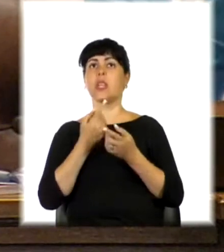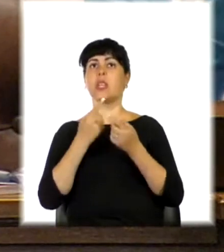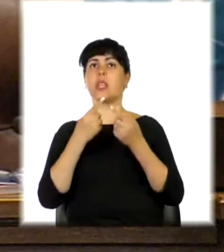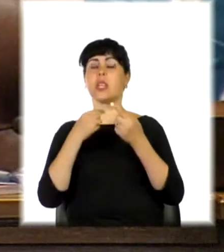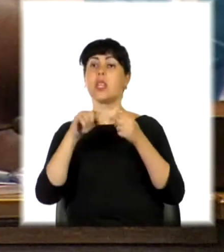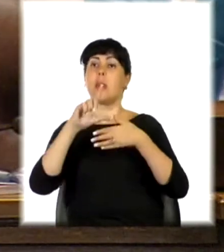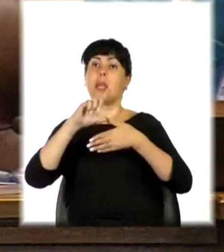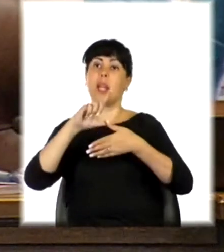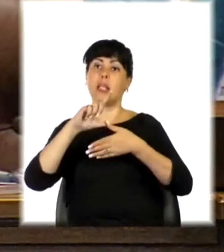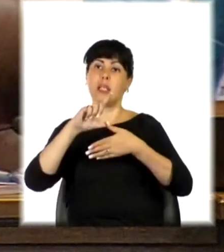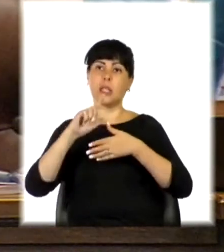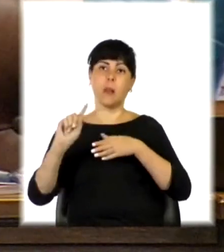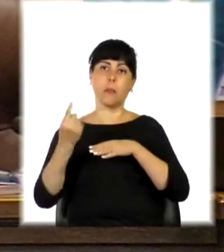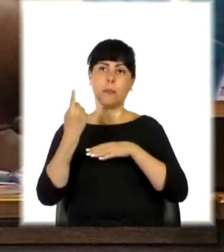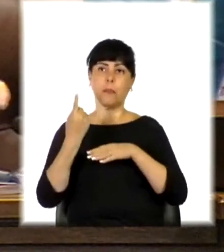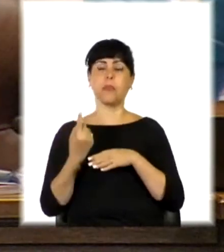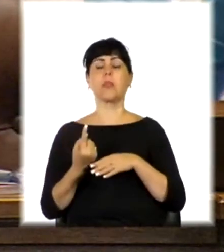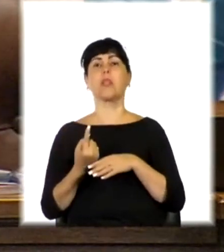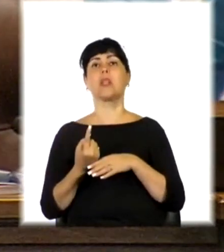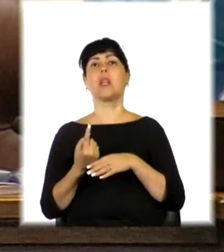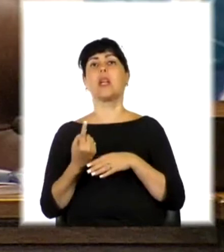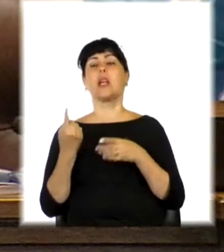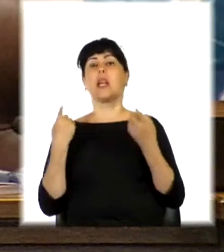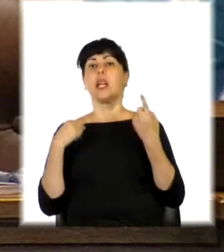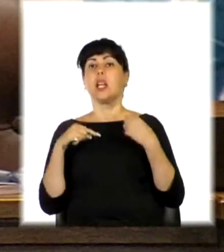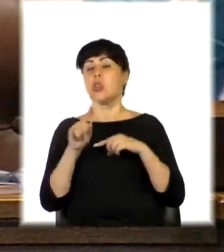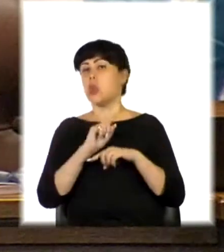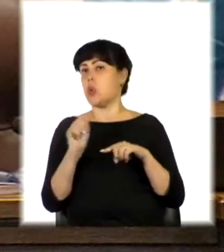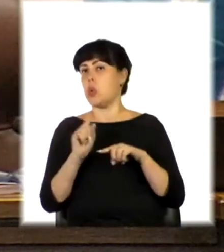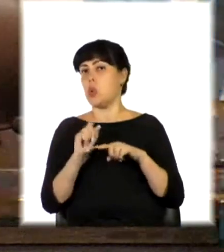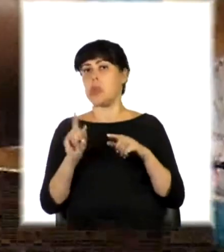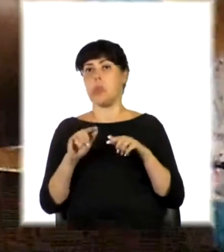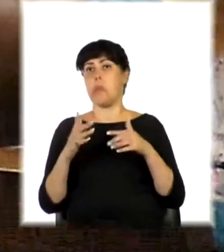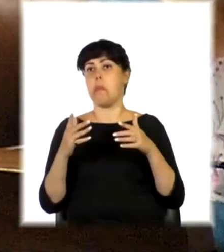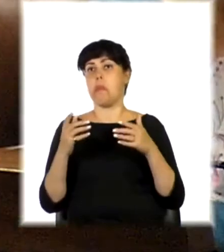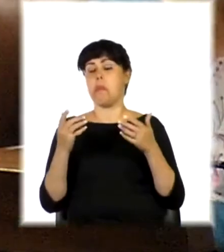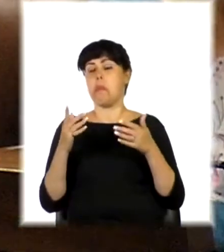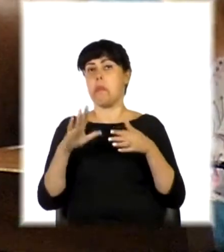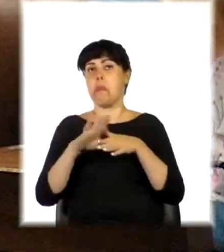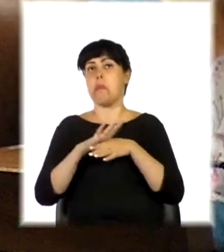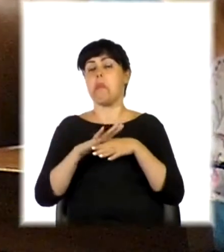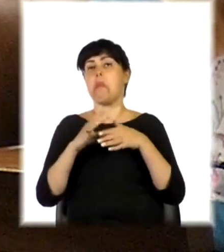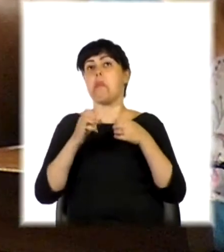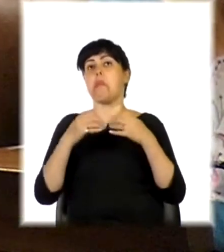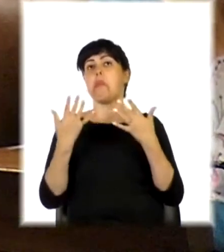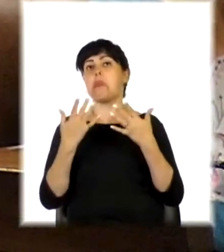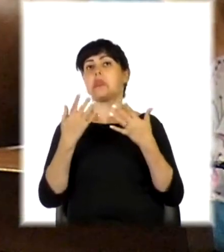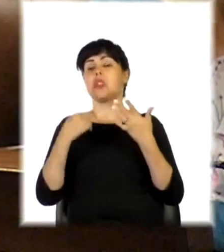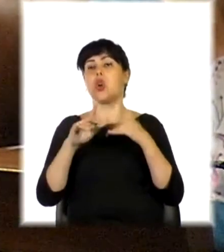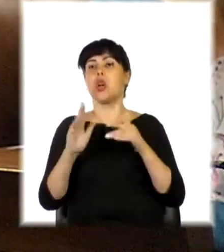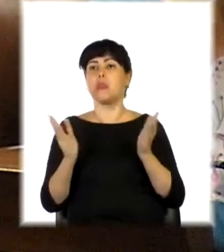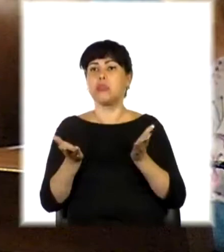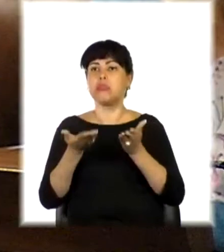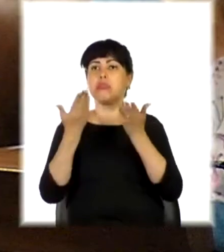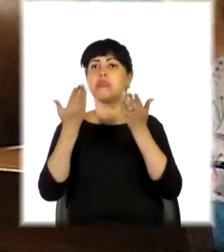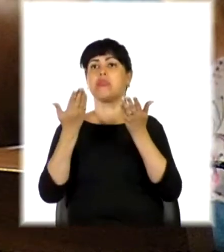latina' esto no es una casualidad obviamente responde a una serie de iniciativas promovidas